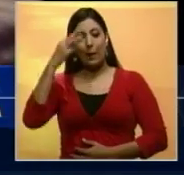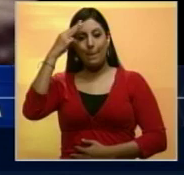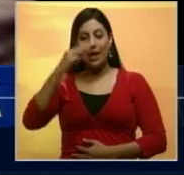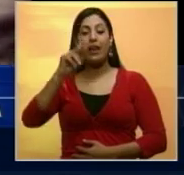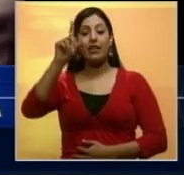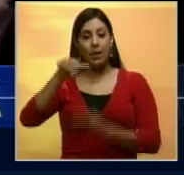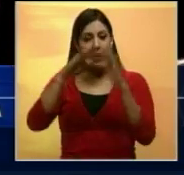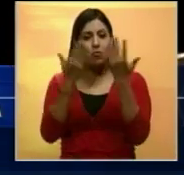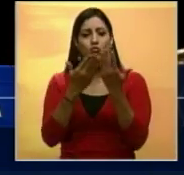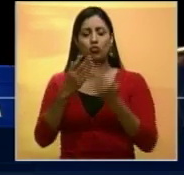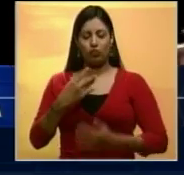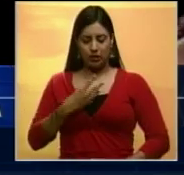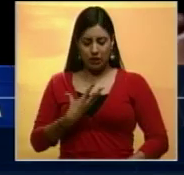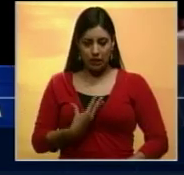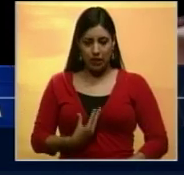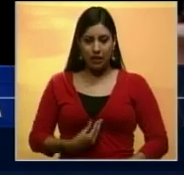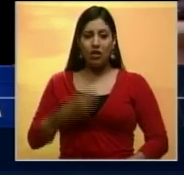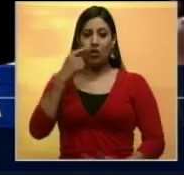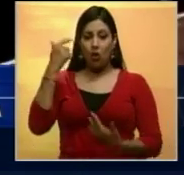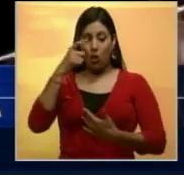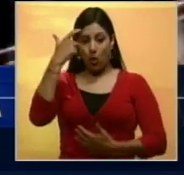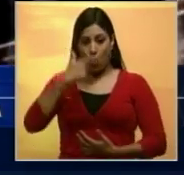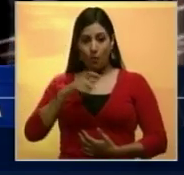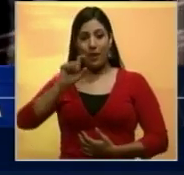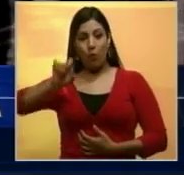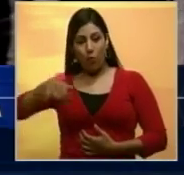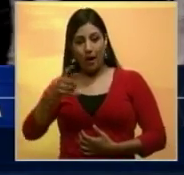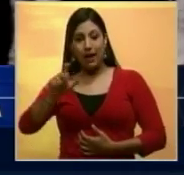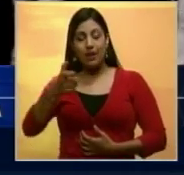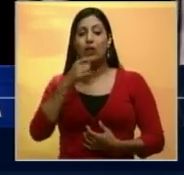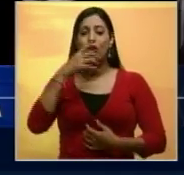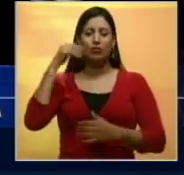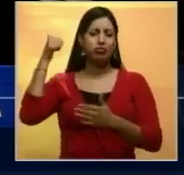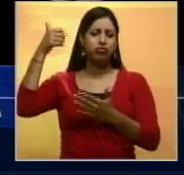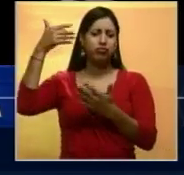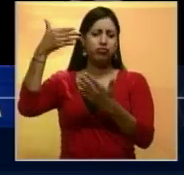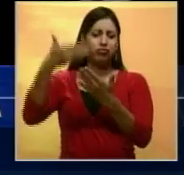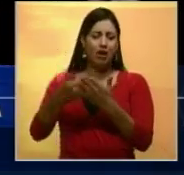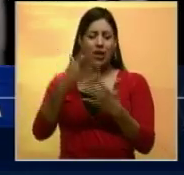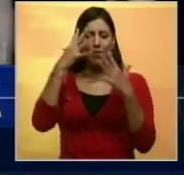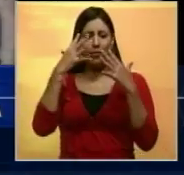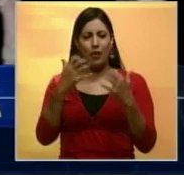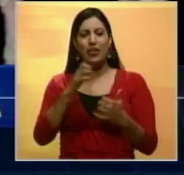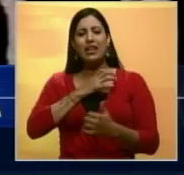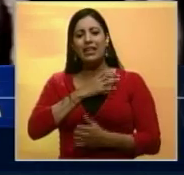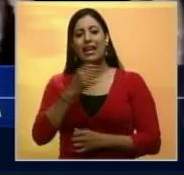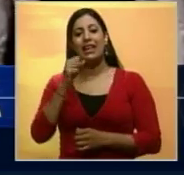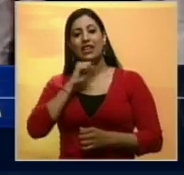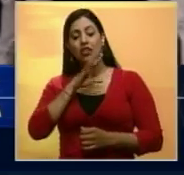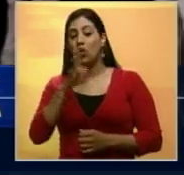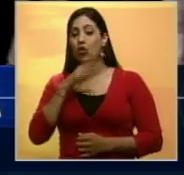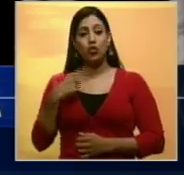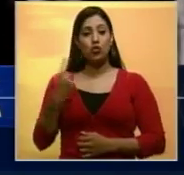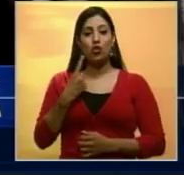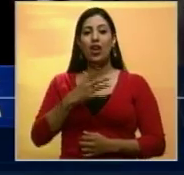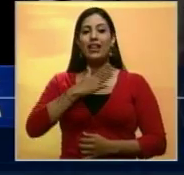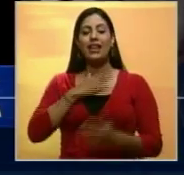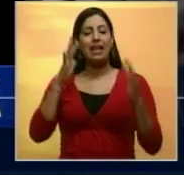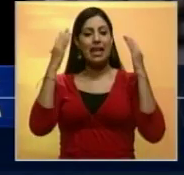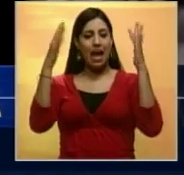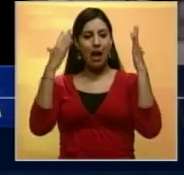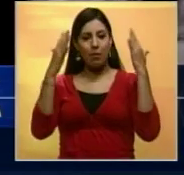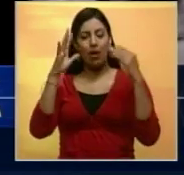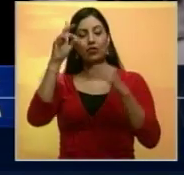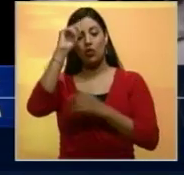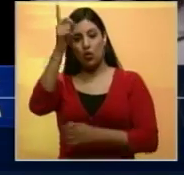México, sino al mundo. Alberto Aguilera Valadez, con toda su trayectoria artística, dejó una marca en la que no solo cosechó aplausos